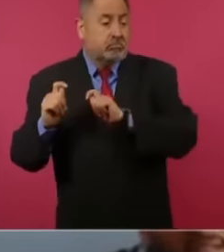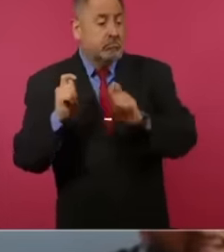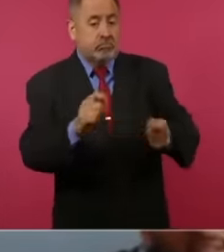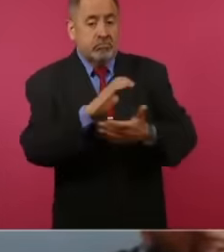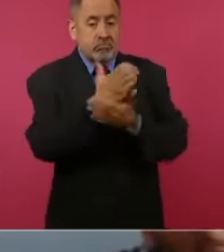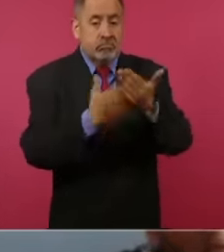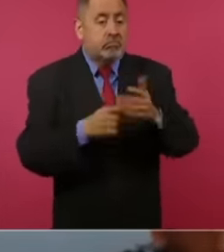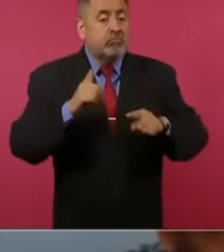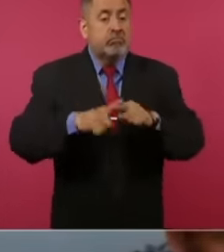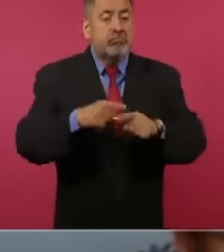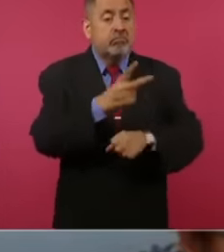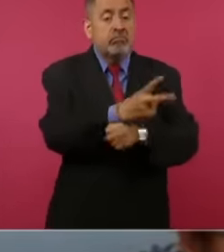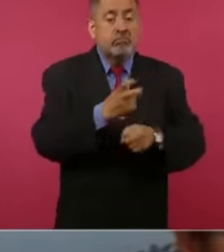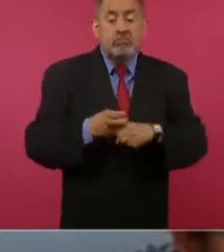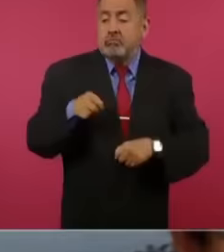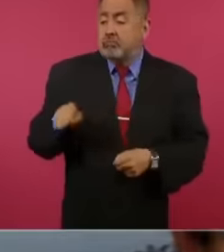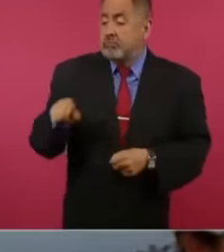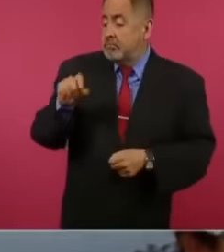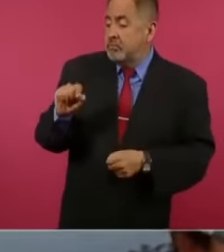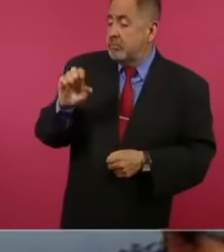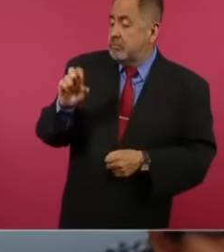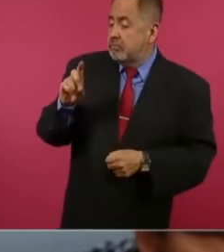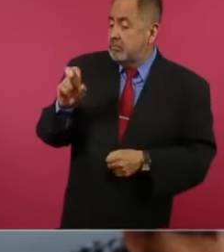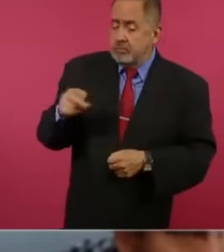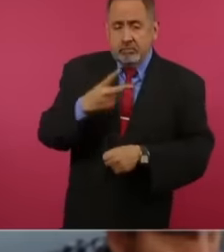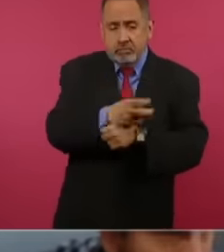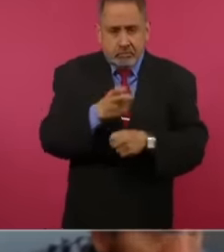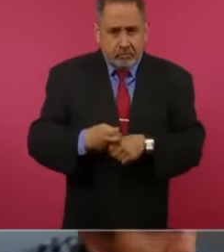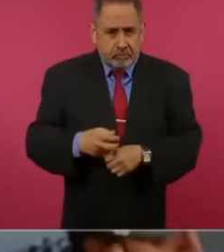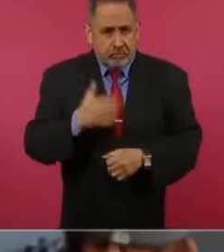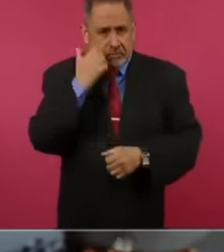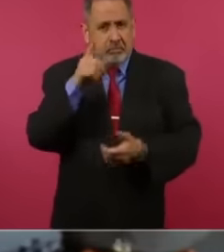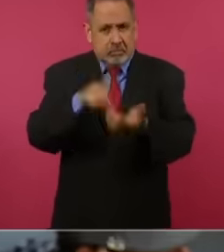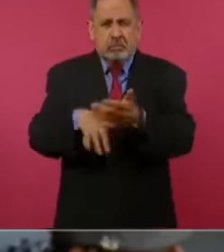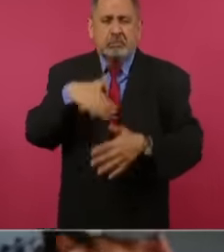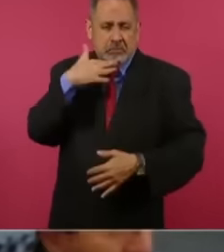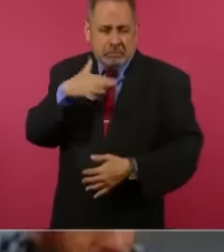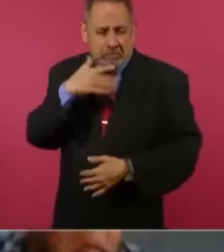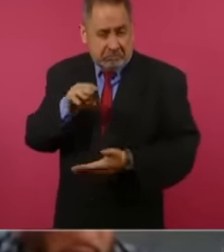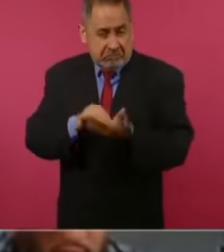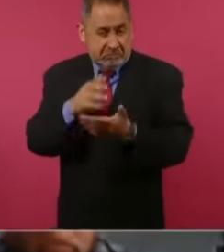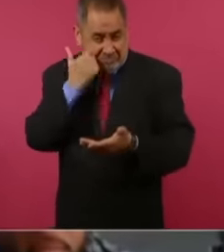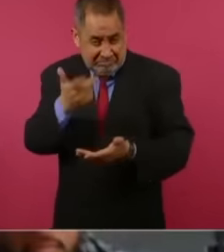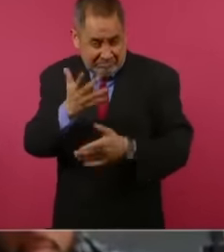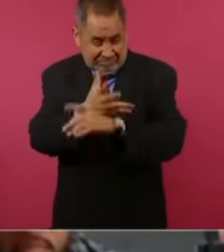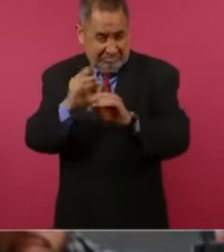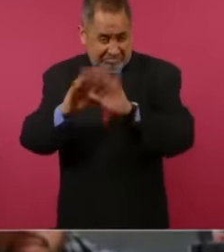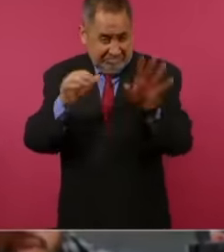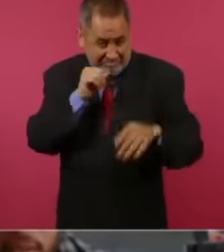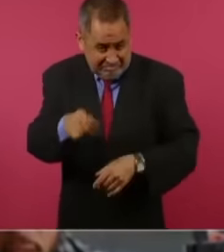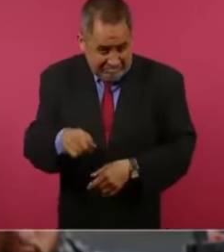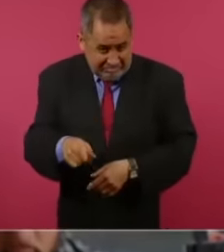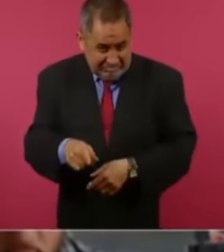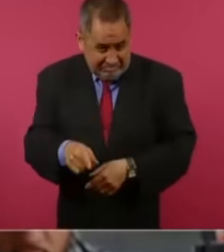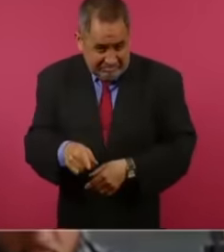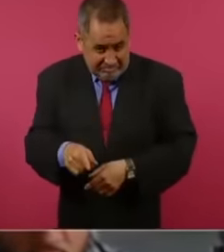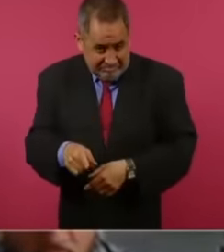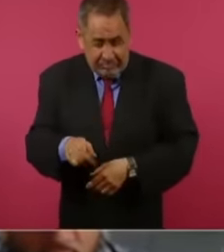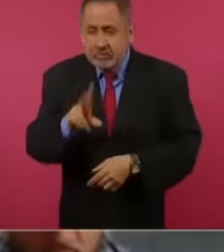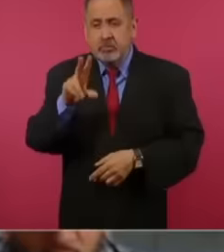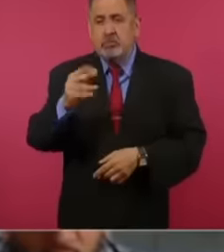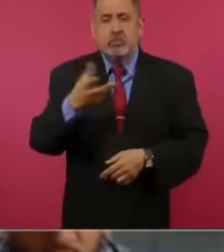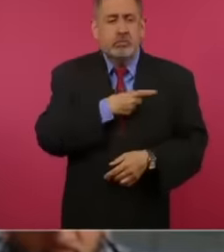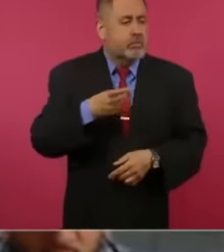por invitación la SEDENA. Si usted quiere tener corrupción y ser poco transparente, no haga